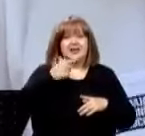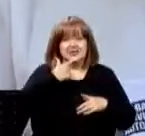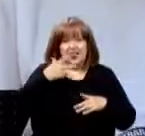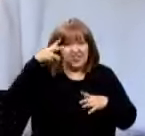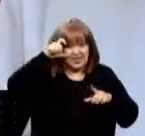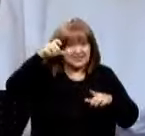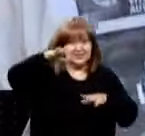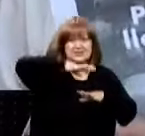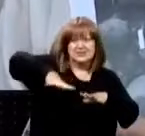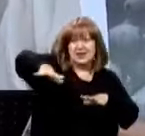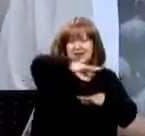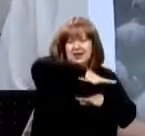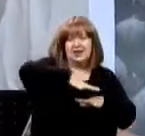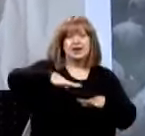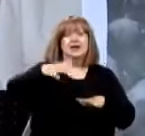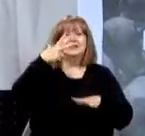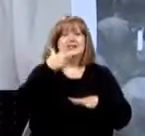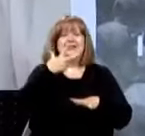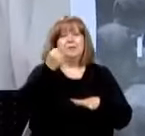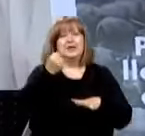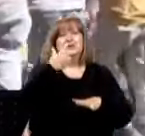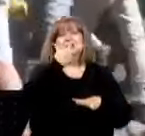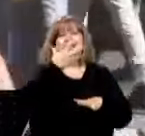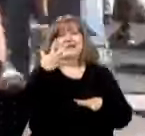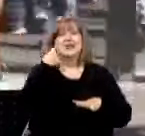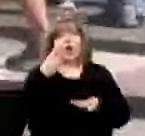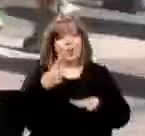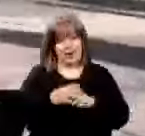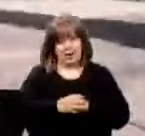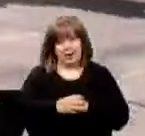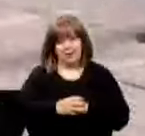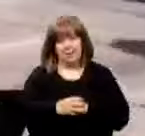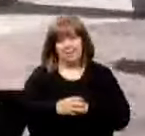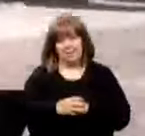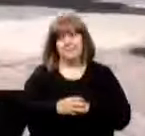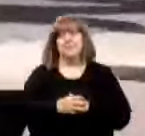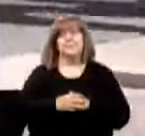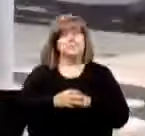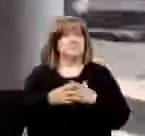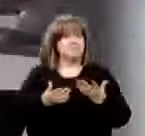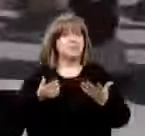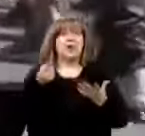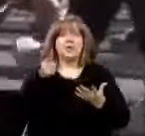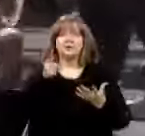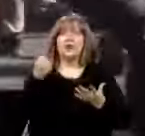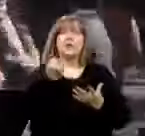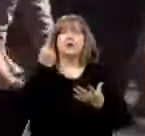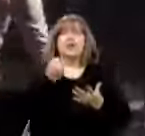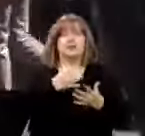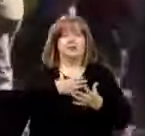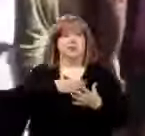bolsillo. La verdad que no alcanza. Nosotros, aparte de ser contratistas, esto también es importante que se